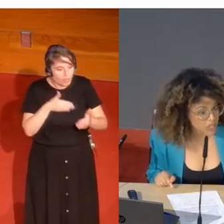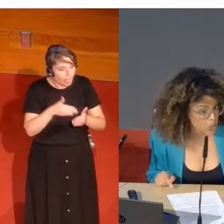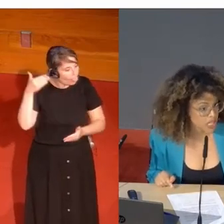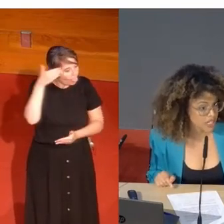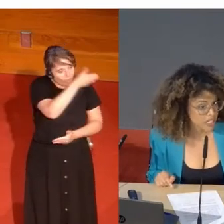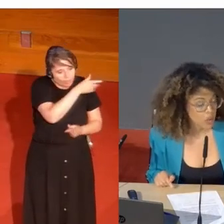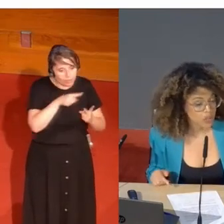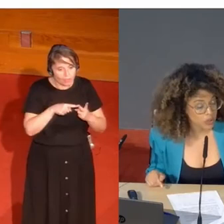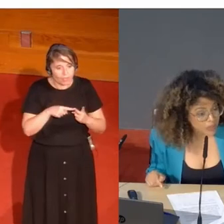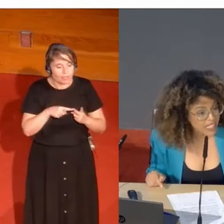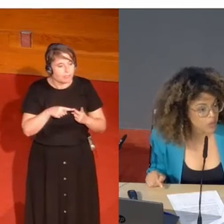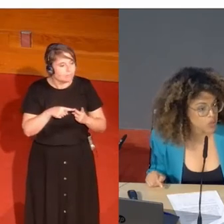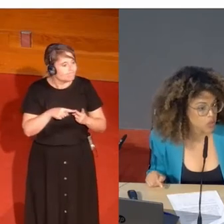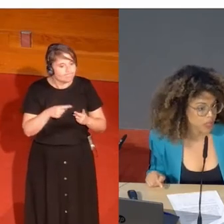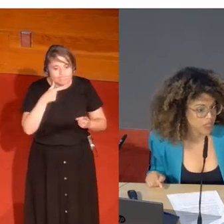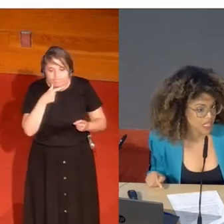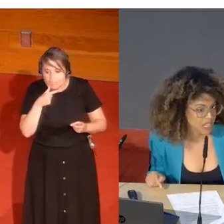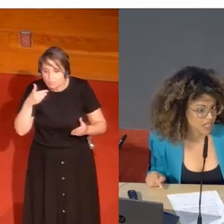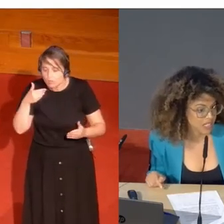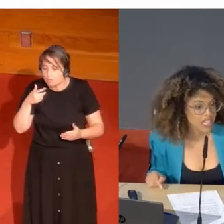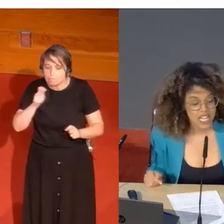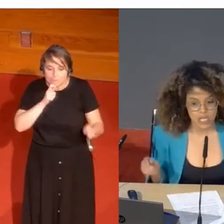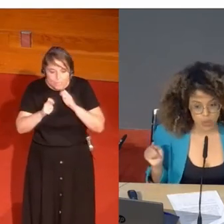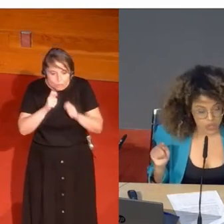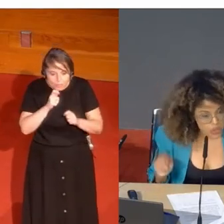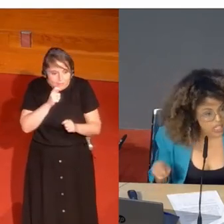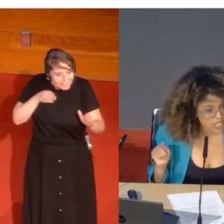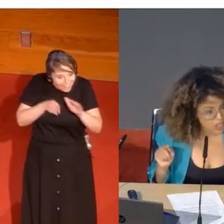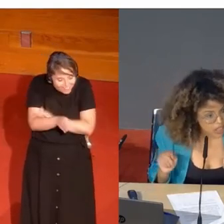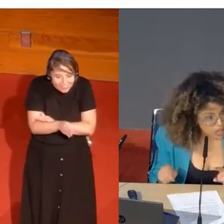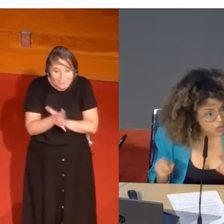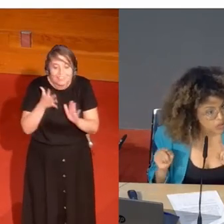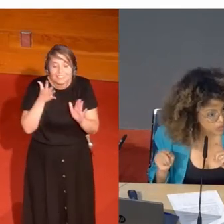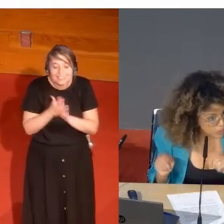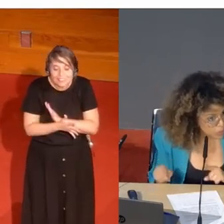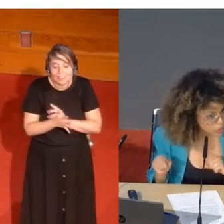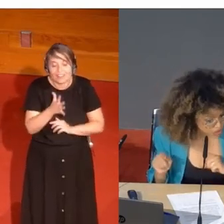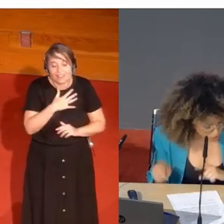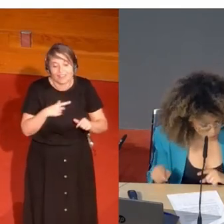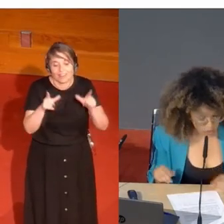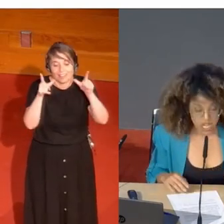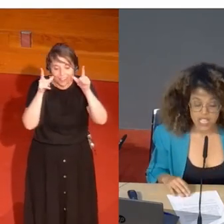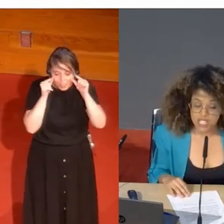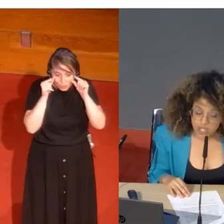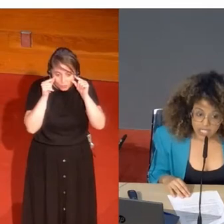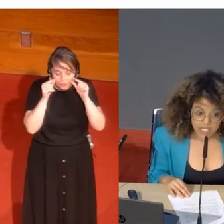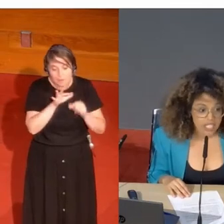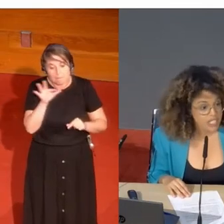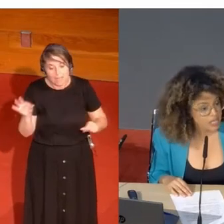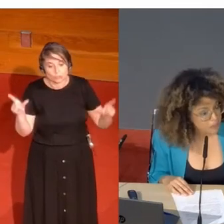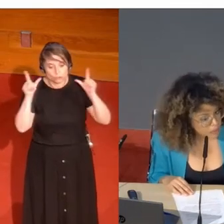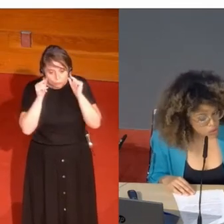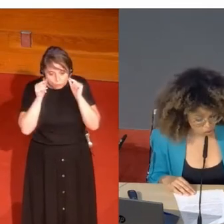nos impiden escuchar cuando impiden a nuestros periodistas acceder es porque nos quieren ciegos mudos y sordos y no